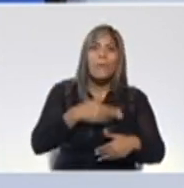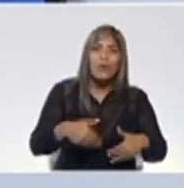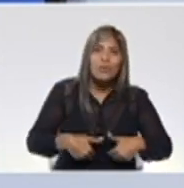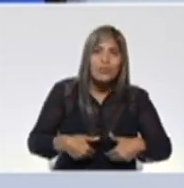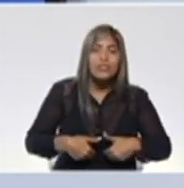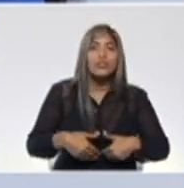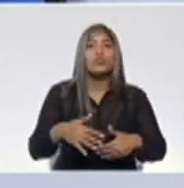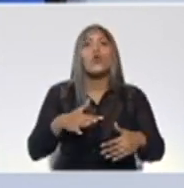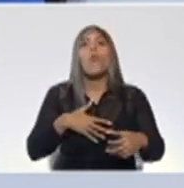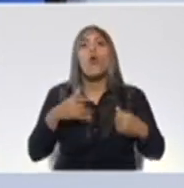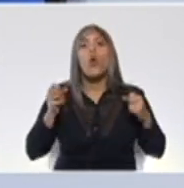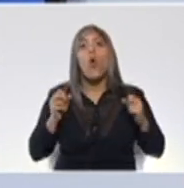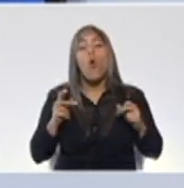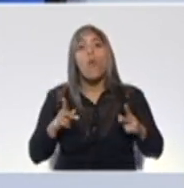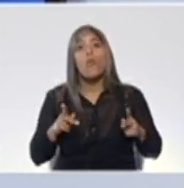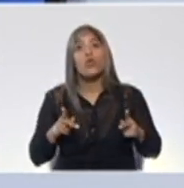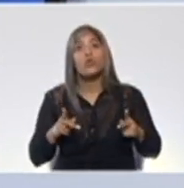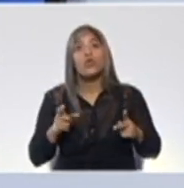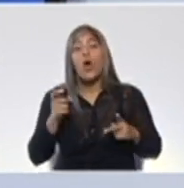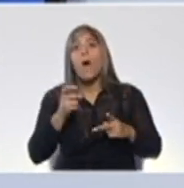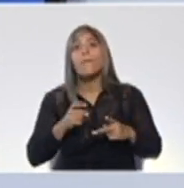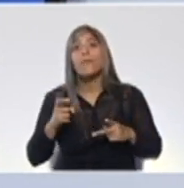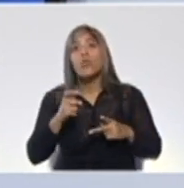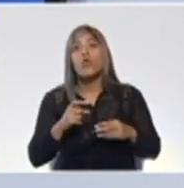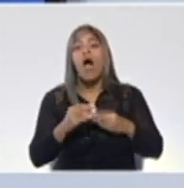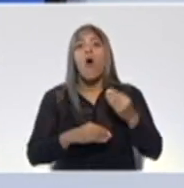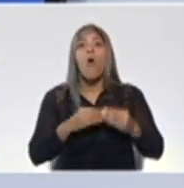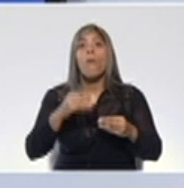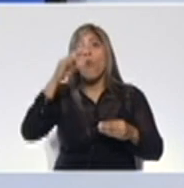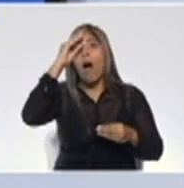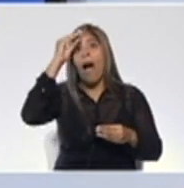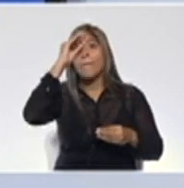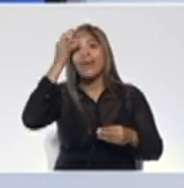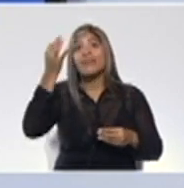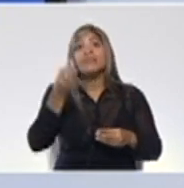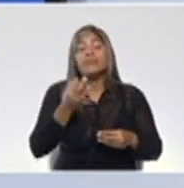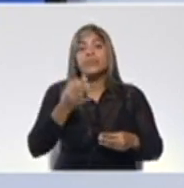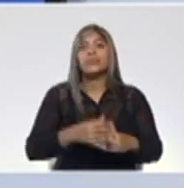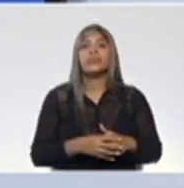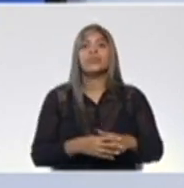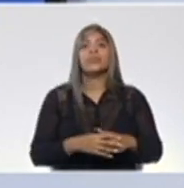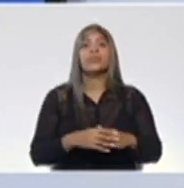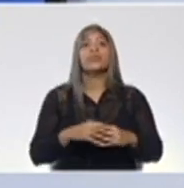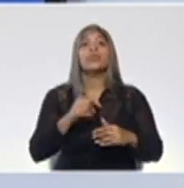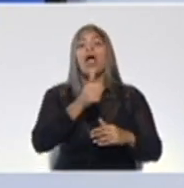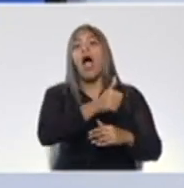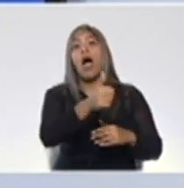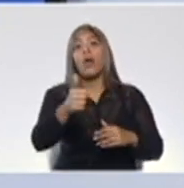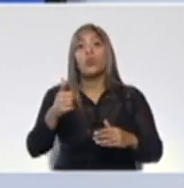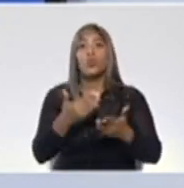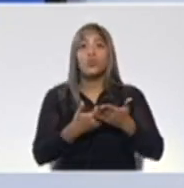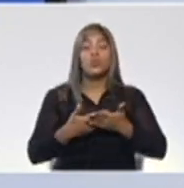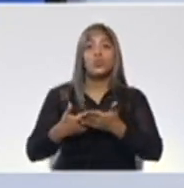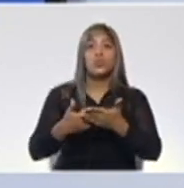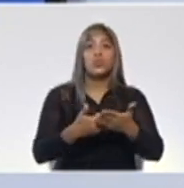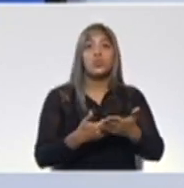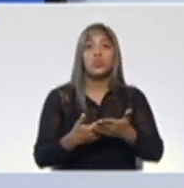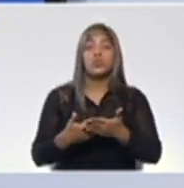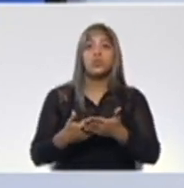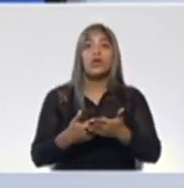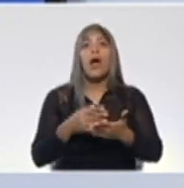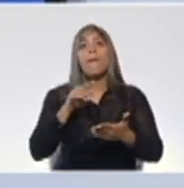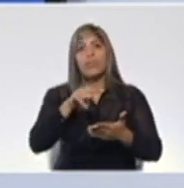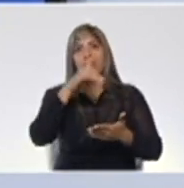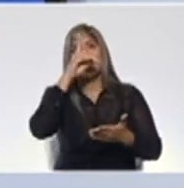abrir oportunidades para buscar maneras de un aprendizaje significativo en cada estudiante que más allá de la